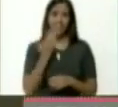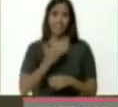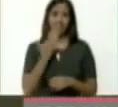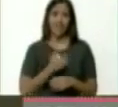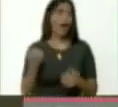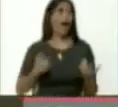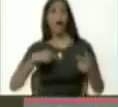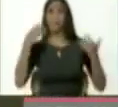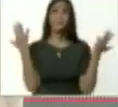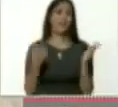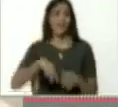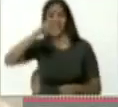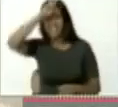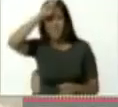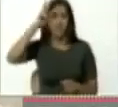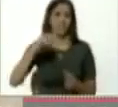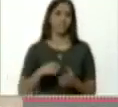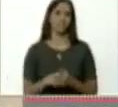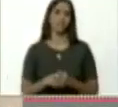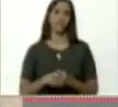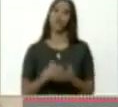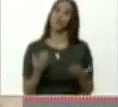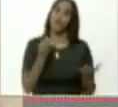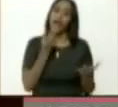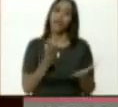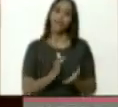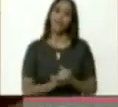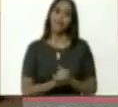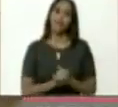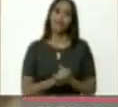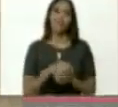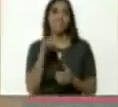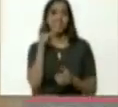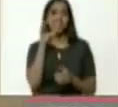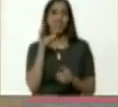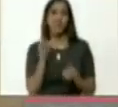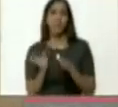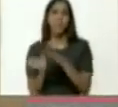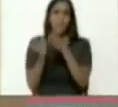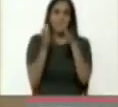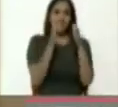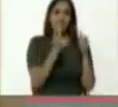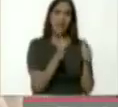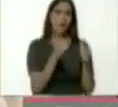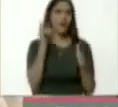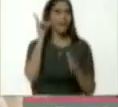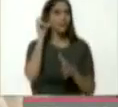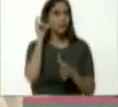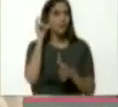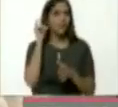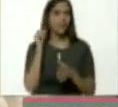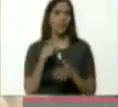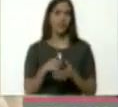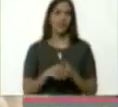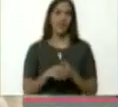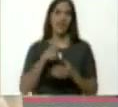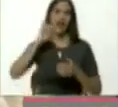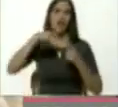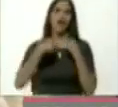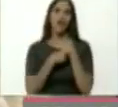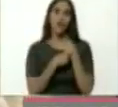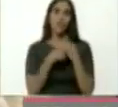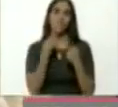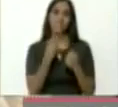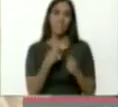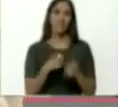¡Ay, pero qué idiota! Bueno, de ese chistecito pasamos a escuchar a Juan Guaidó